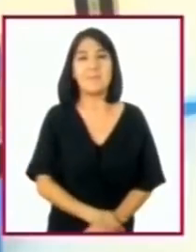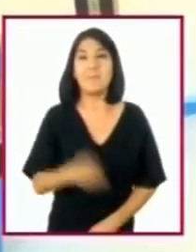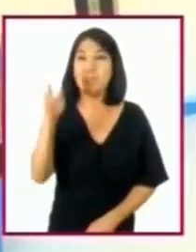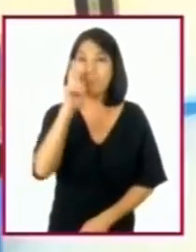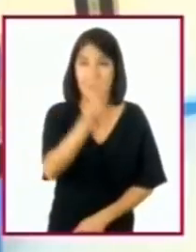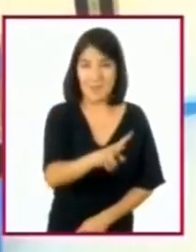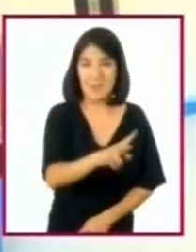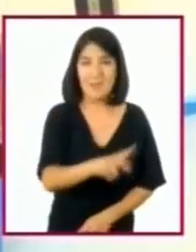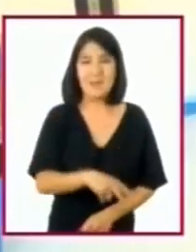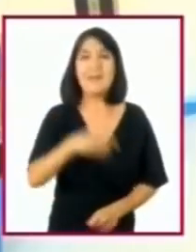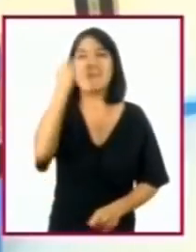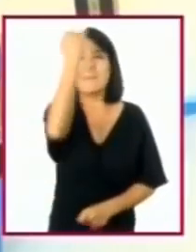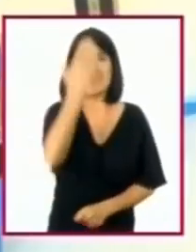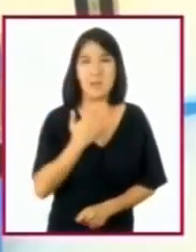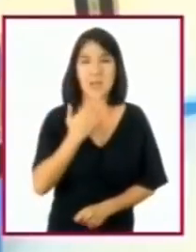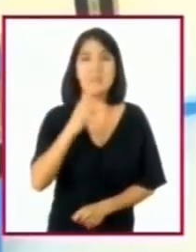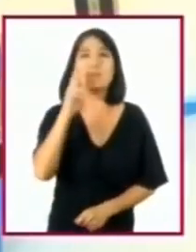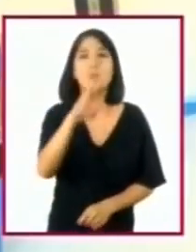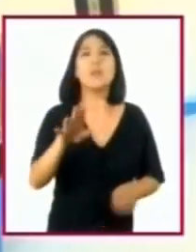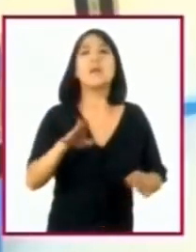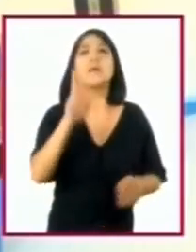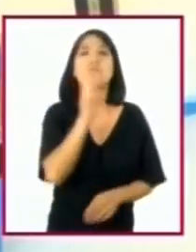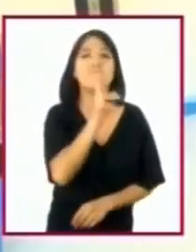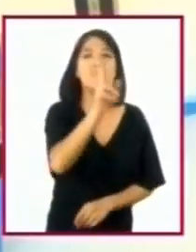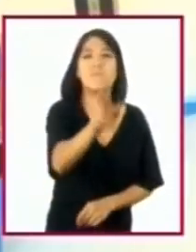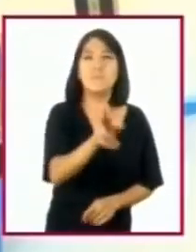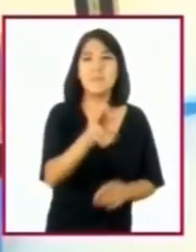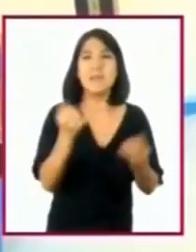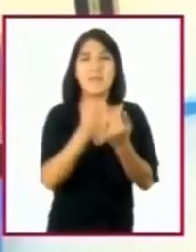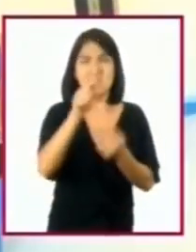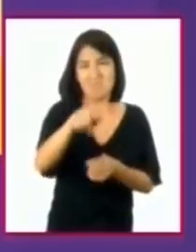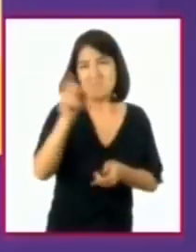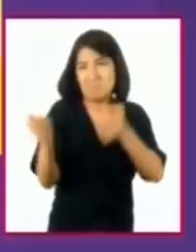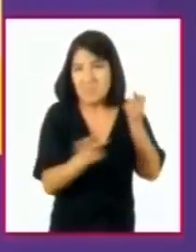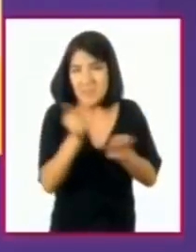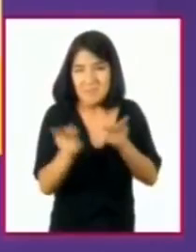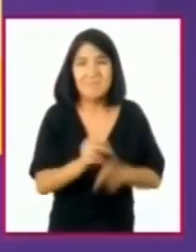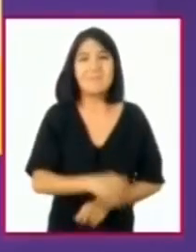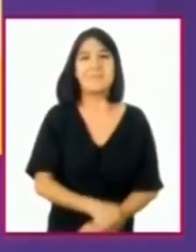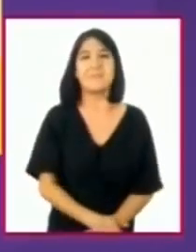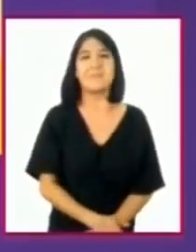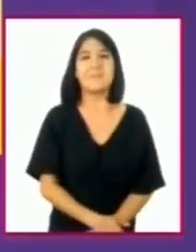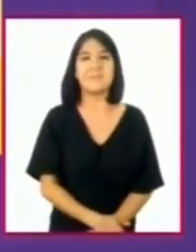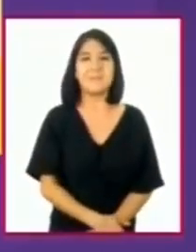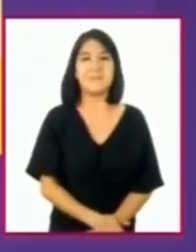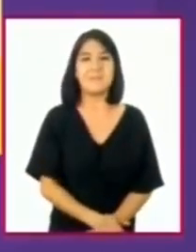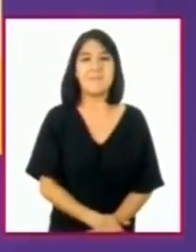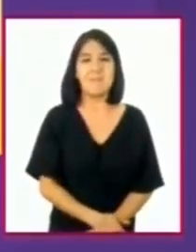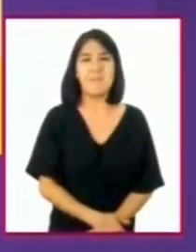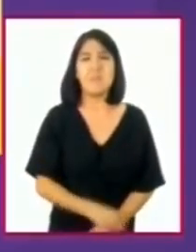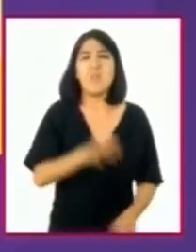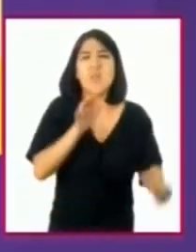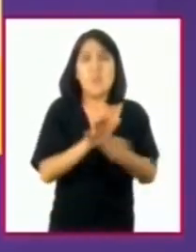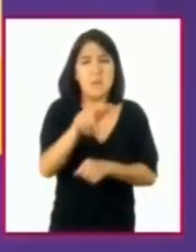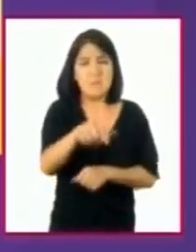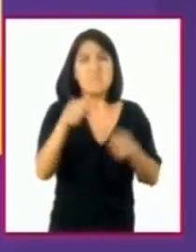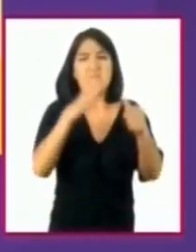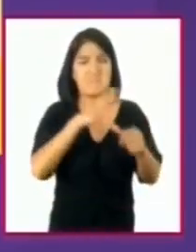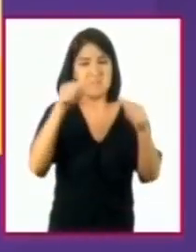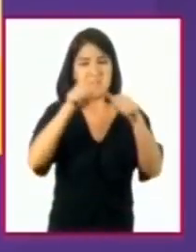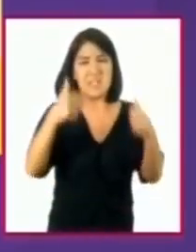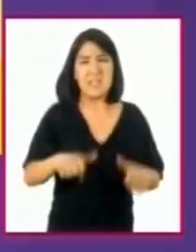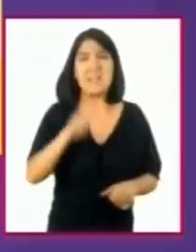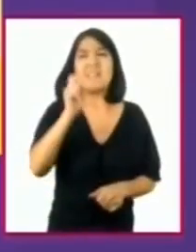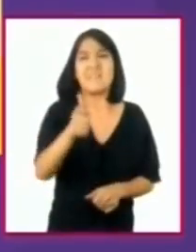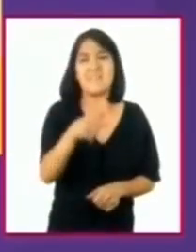Veamos las siguientes imágenes e intenten responder las interrogantes. ¿A qué disciplina artística